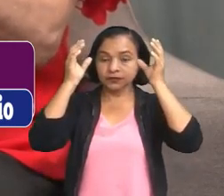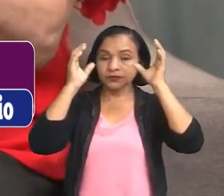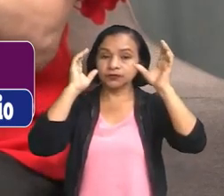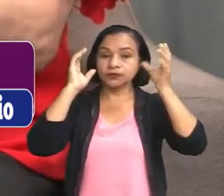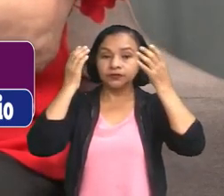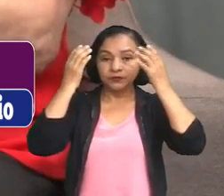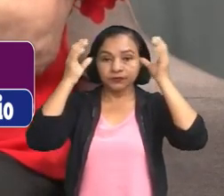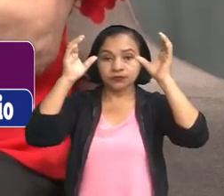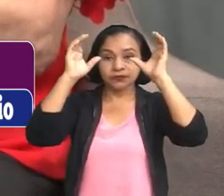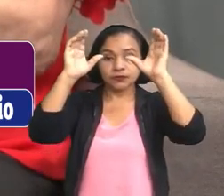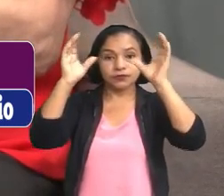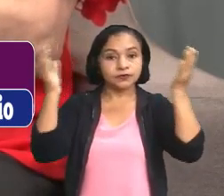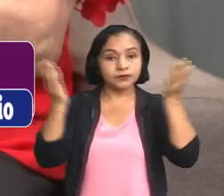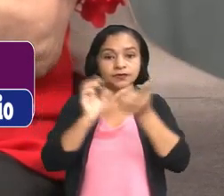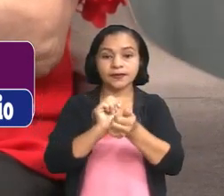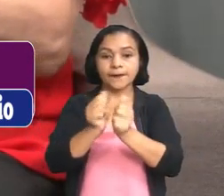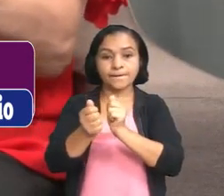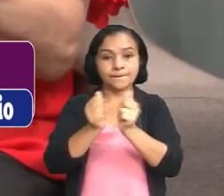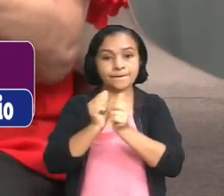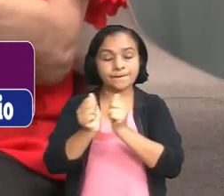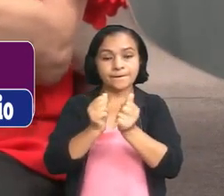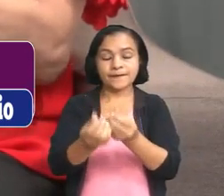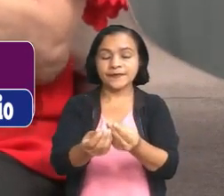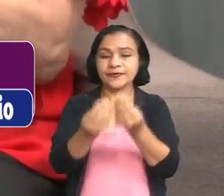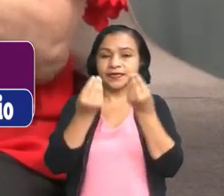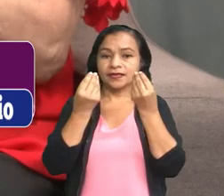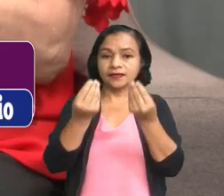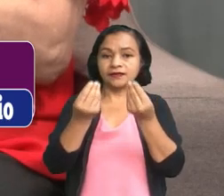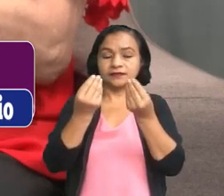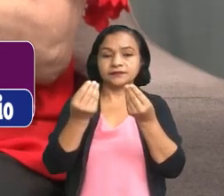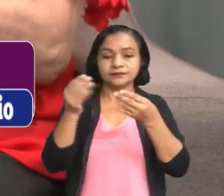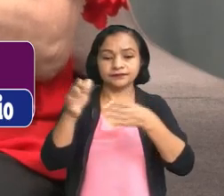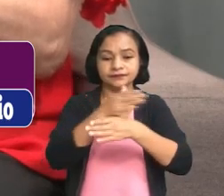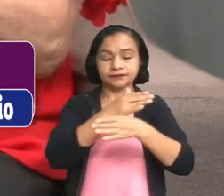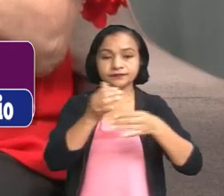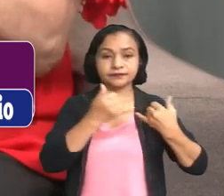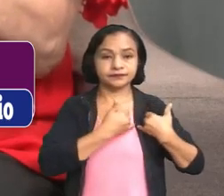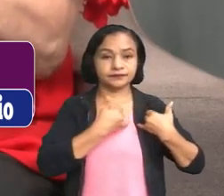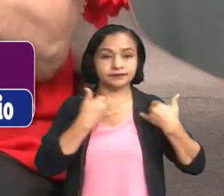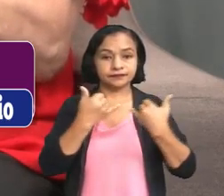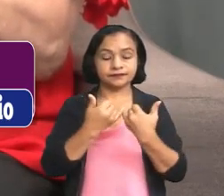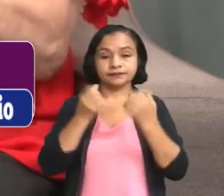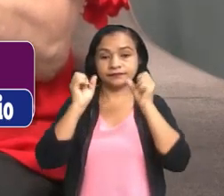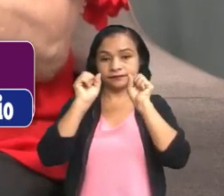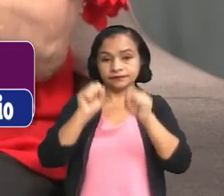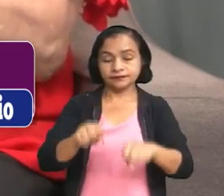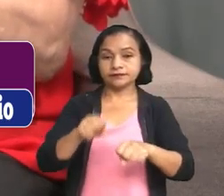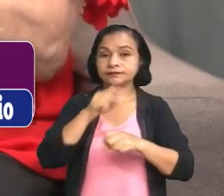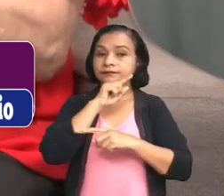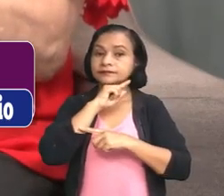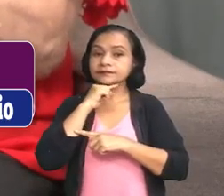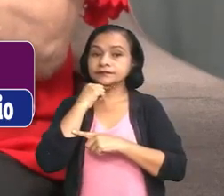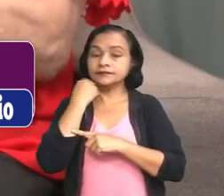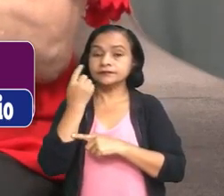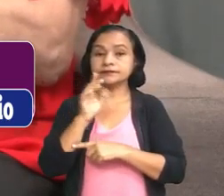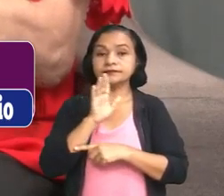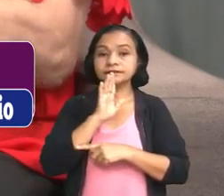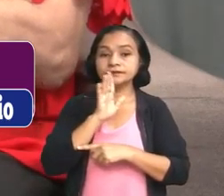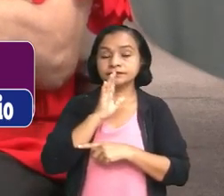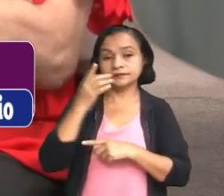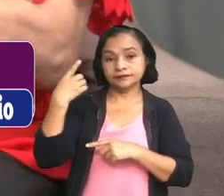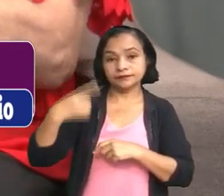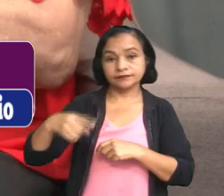Estamos hablando de deporte y de tantas instituciones que para poder verdaderamente hablar de restitución